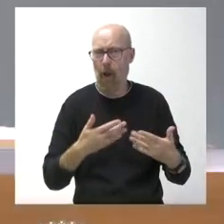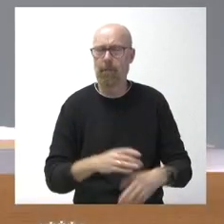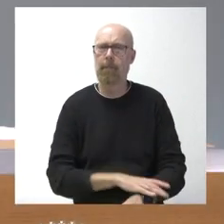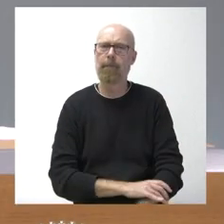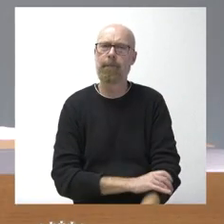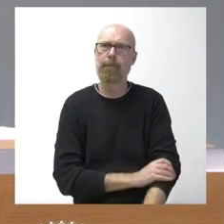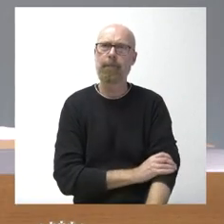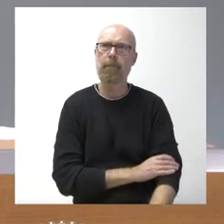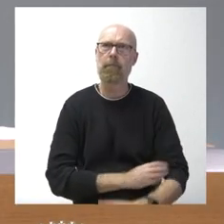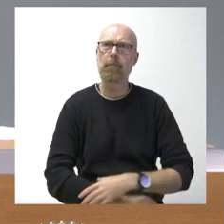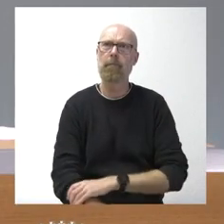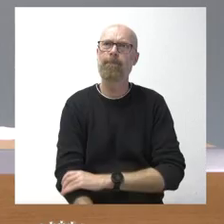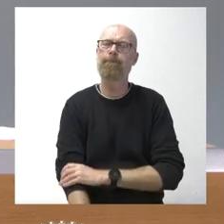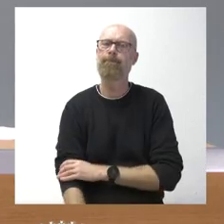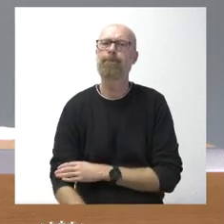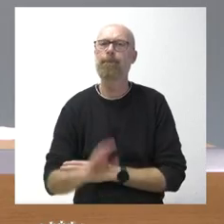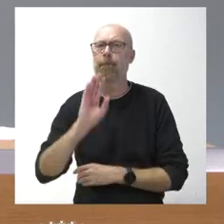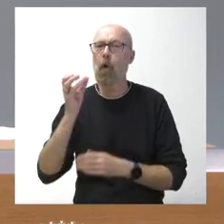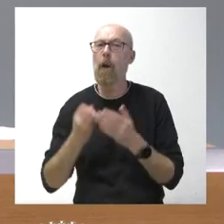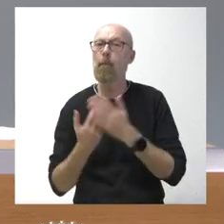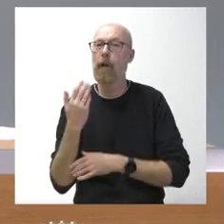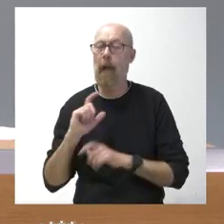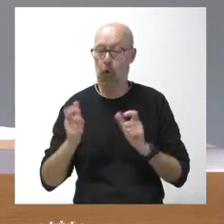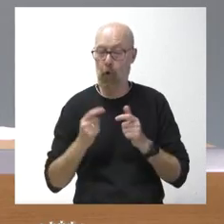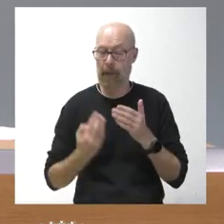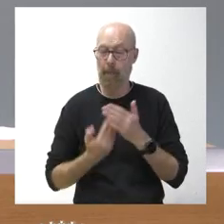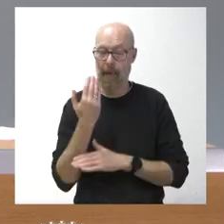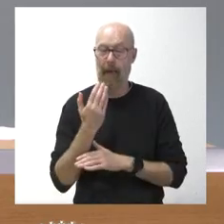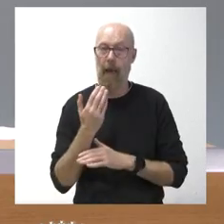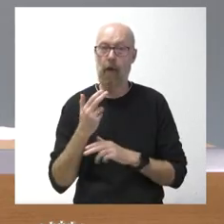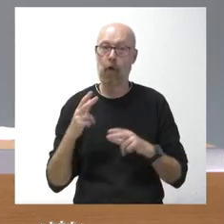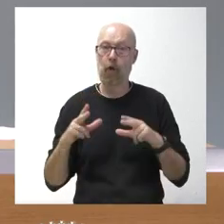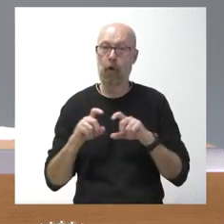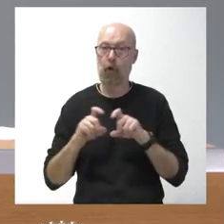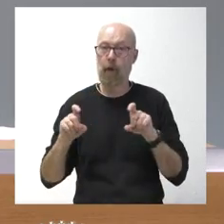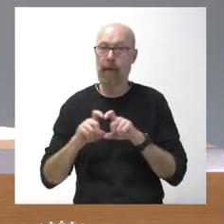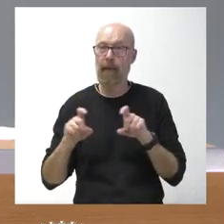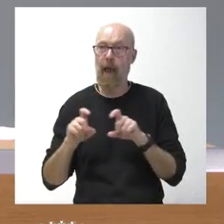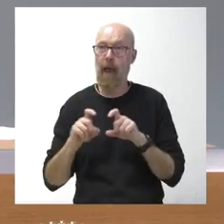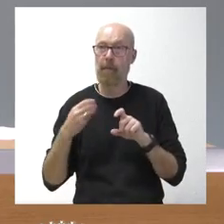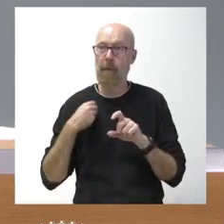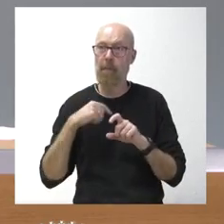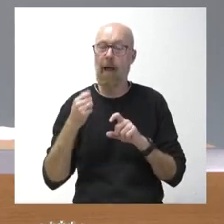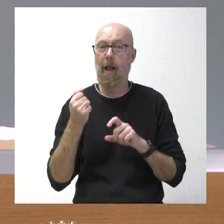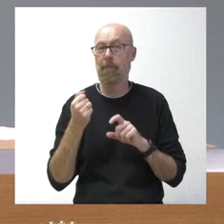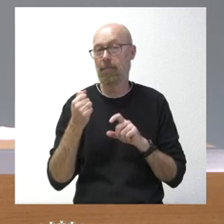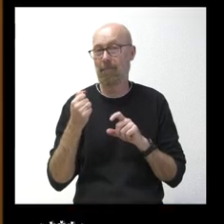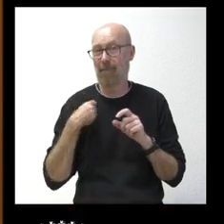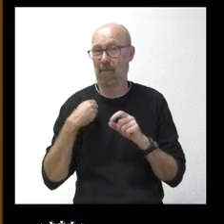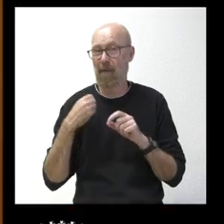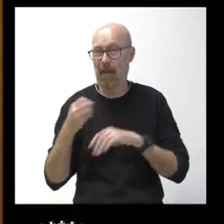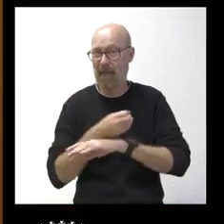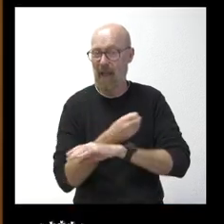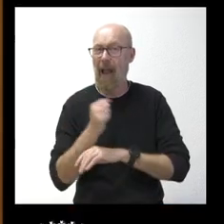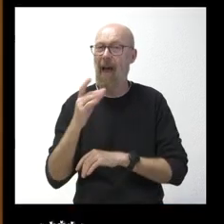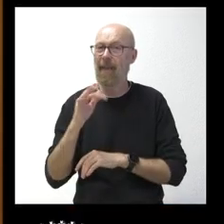efectos Hola buenos días en la reunión de esta mañana de la sociedad de vallal alta velocidad se ha presentado por adif varios requerimientos al ayuntamiento